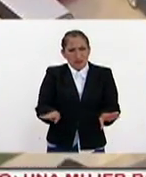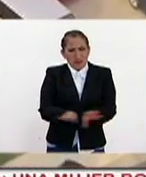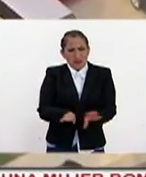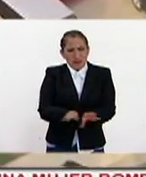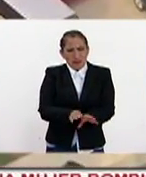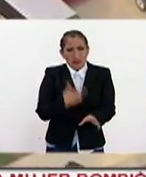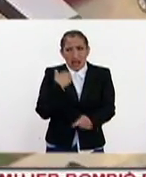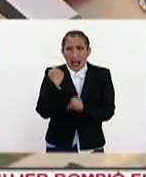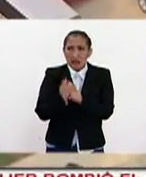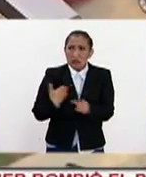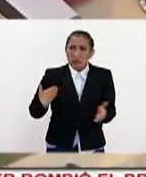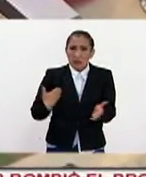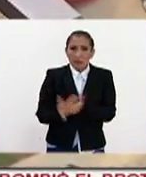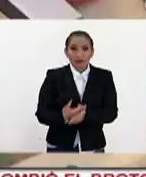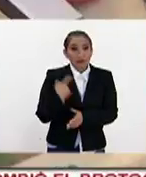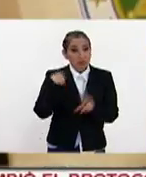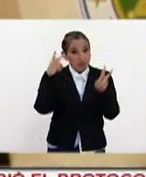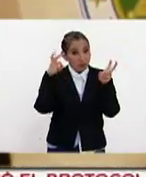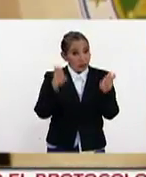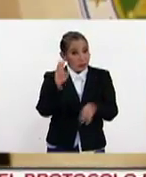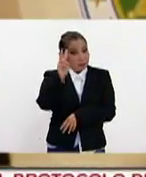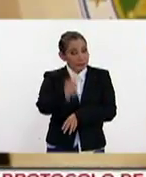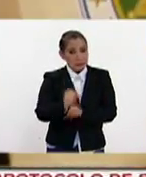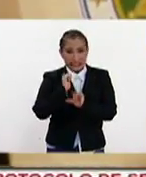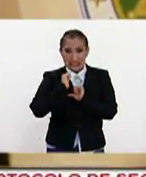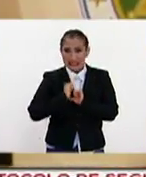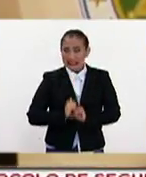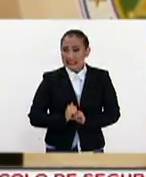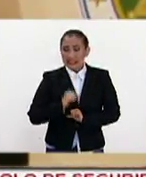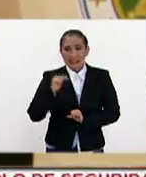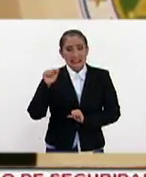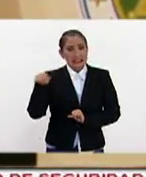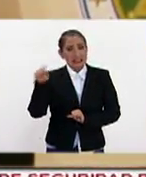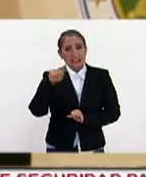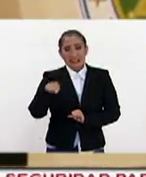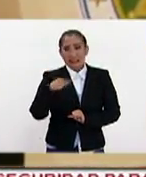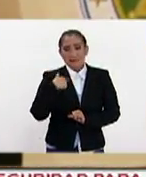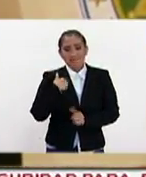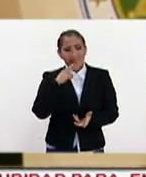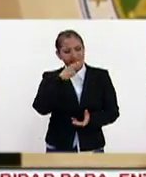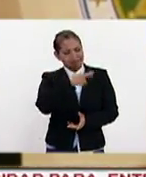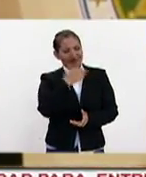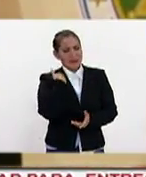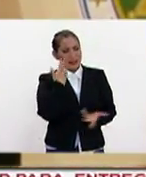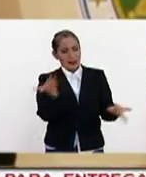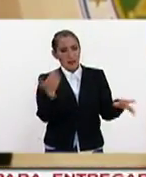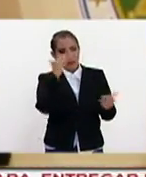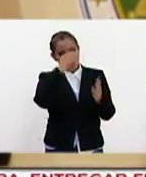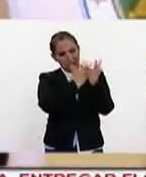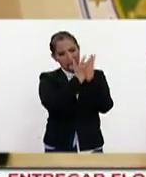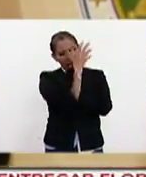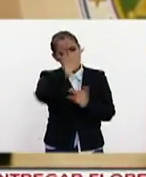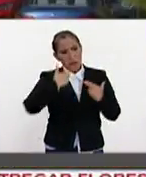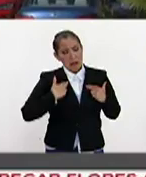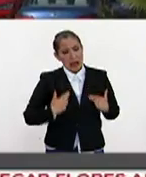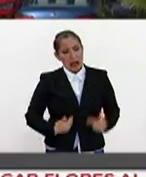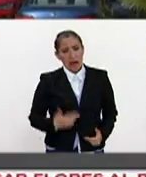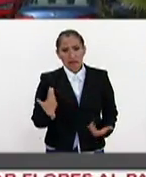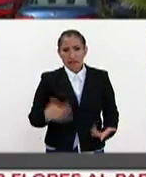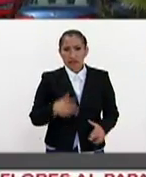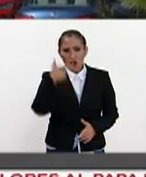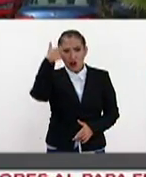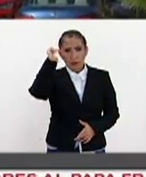hijos durante varios años, un caso que las autoridades han calificado de depravación